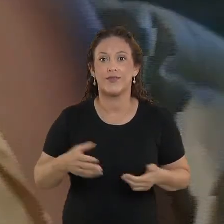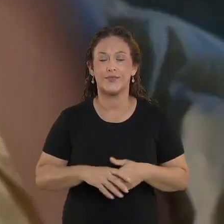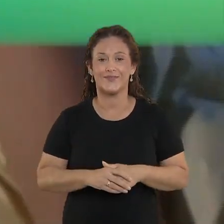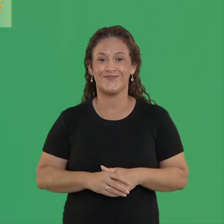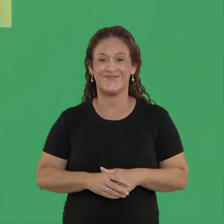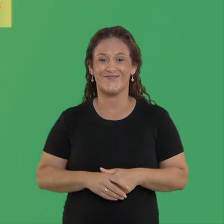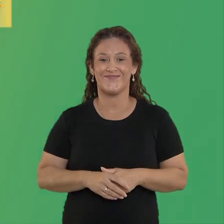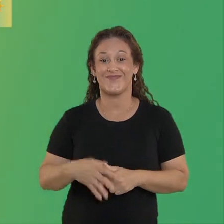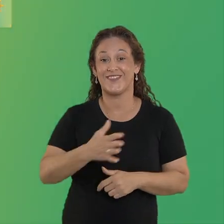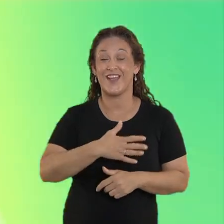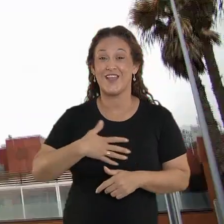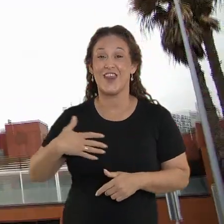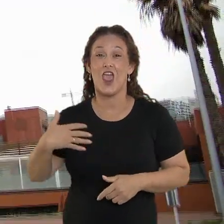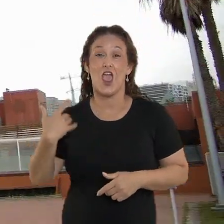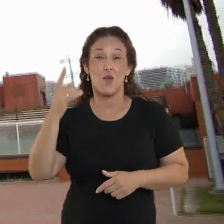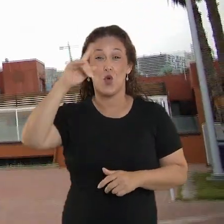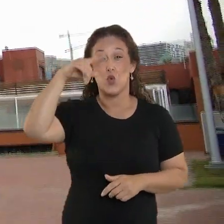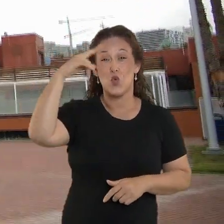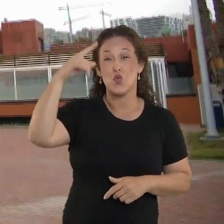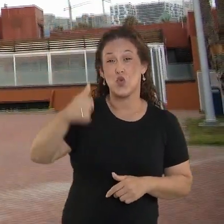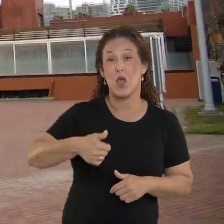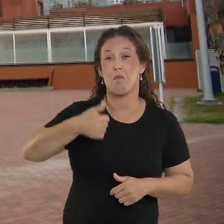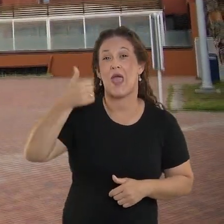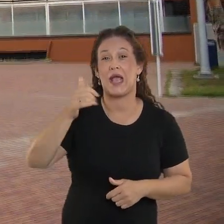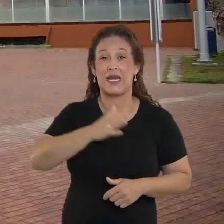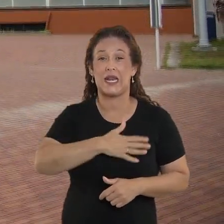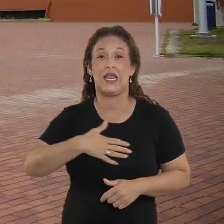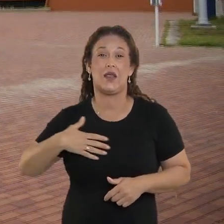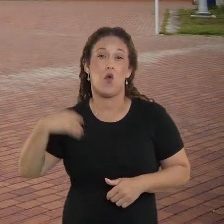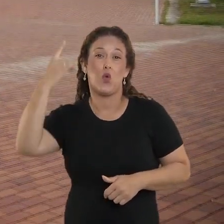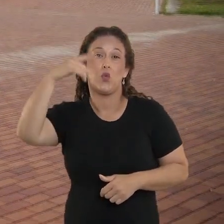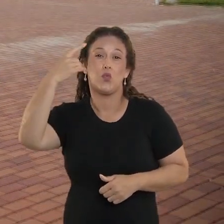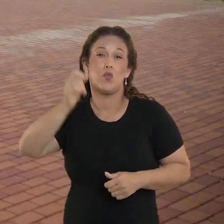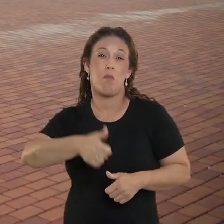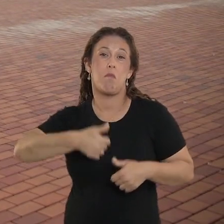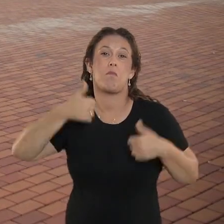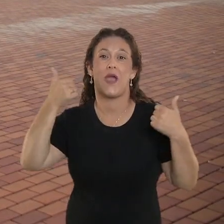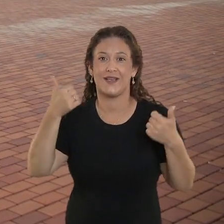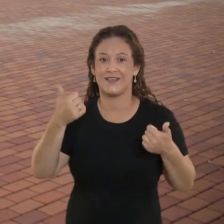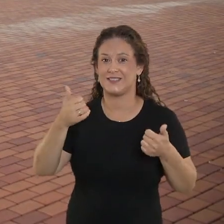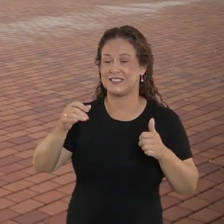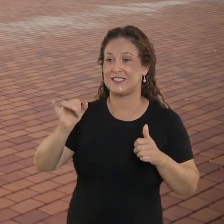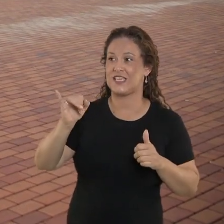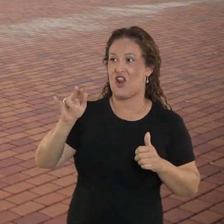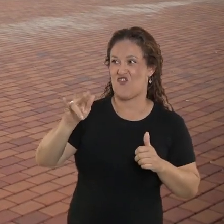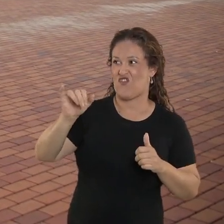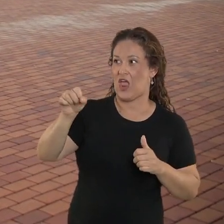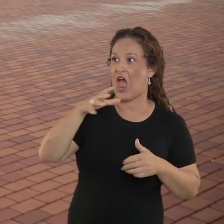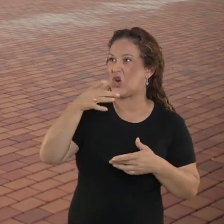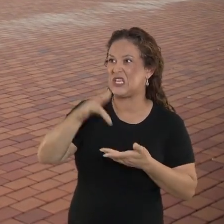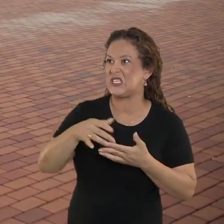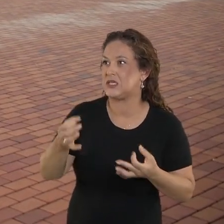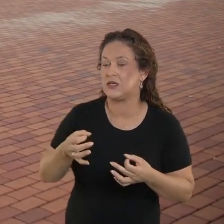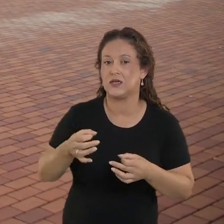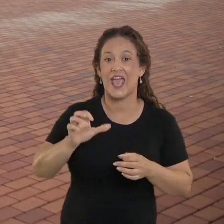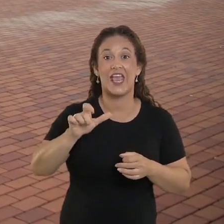¿Dónde está? ¡Queremos más cultura! ¡Queremos más cultura! ¡Queremos más cultura! Silvia,